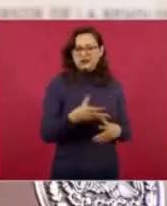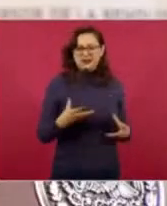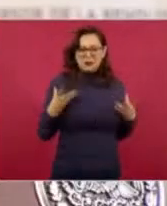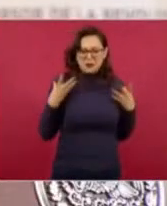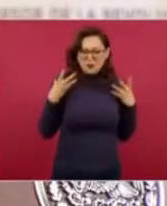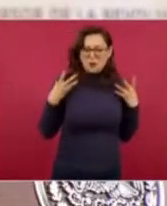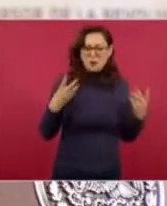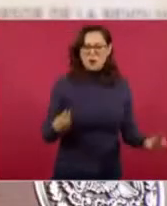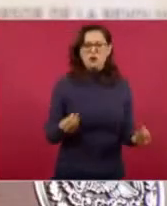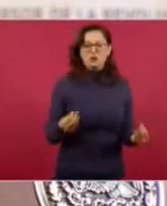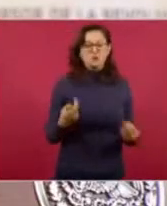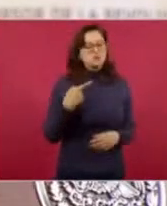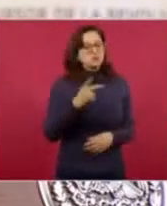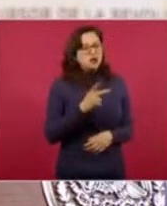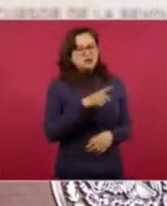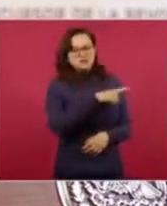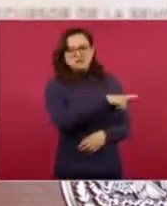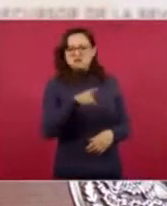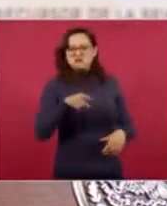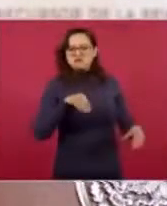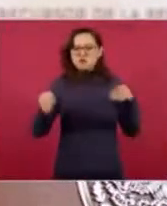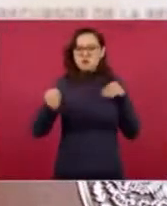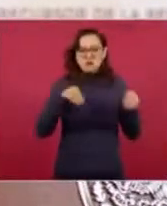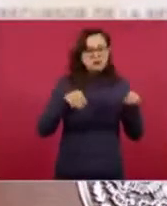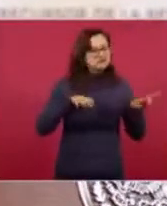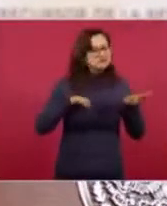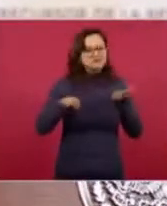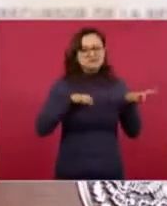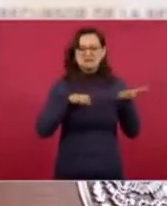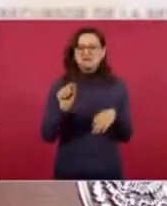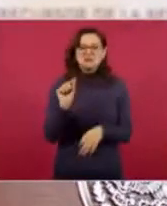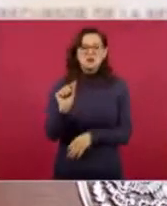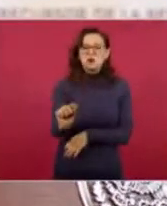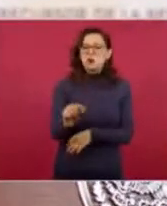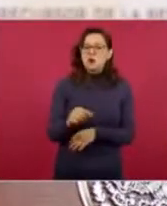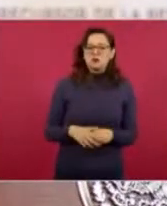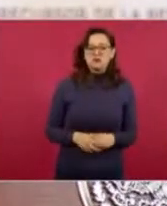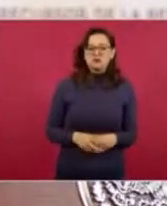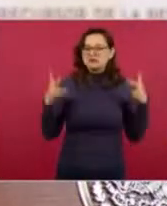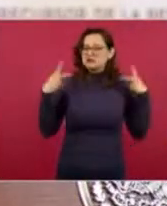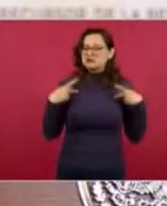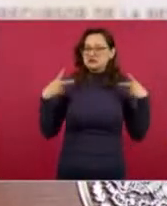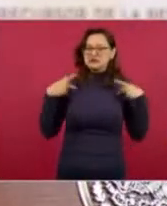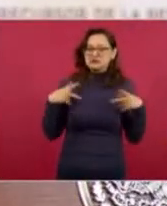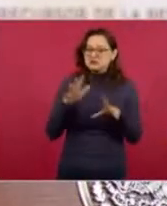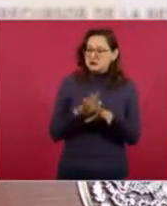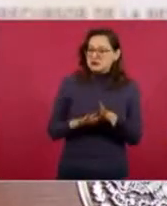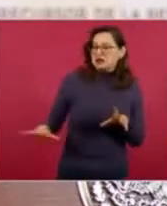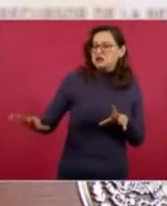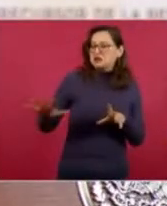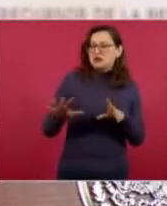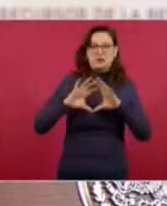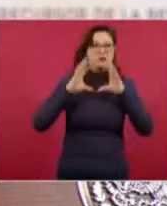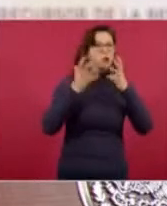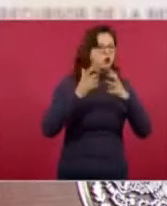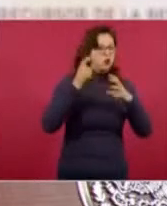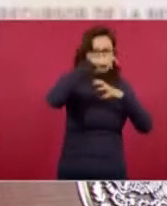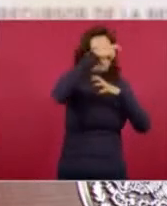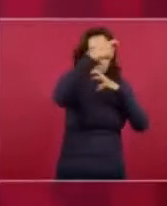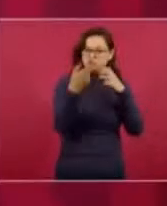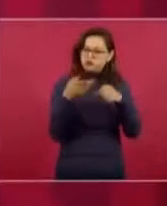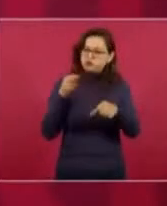que hacen muy poco realmente en beneficio del pueblo o en beneficio de los pueblos